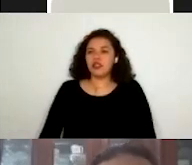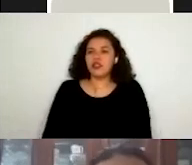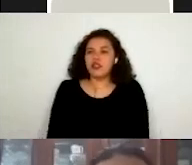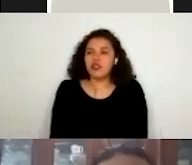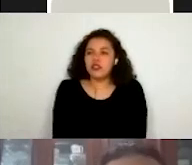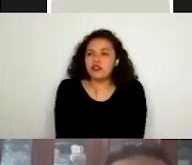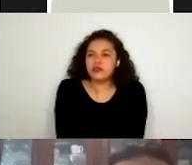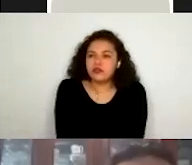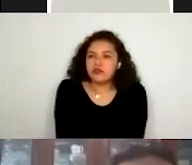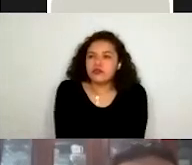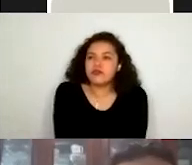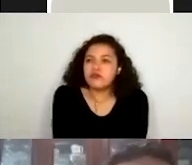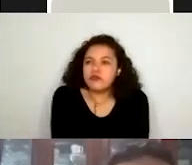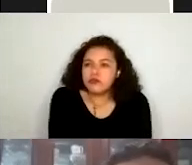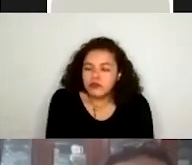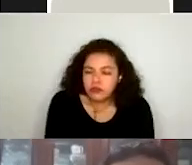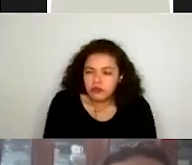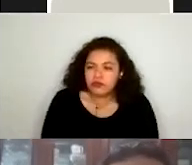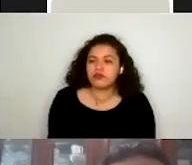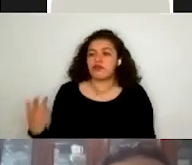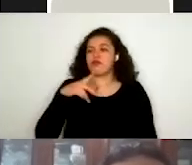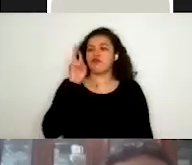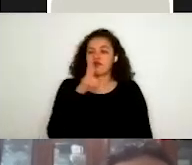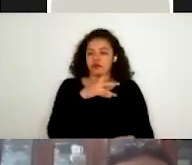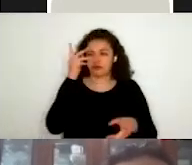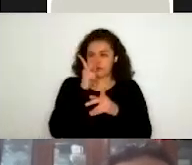Si ustedes se dan cuenta, los términos de referencia